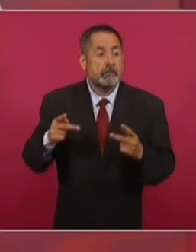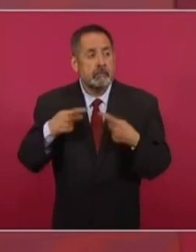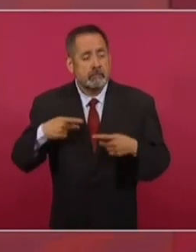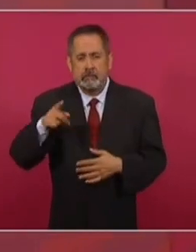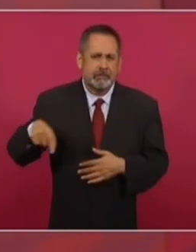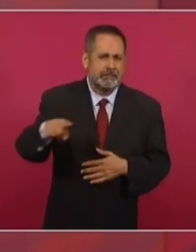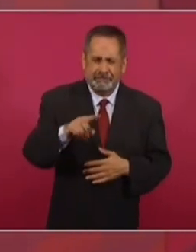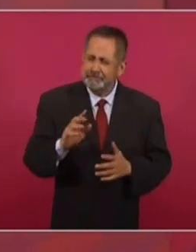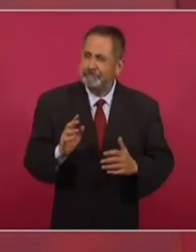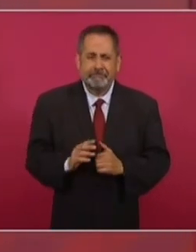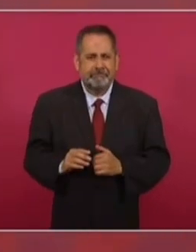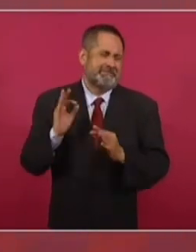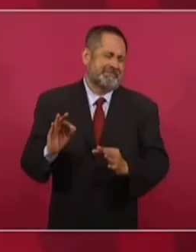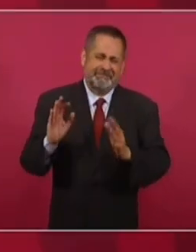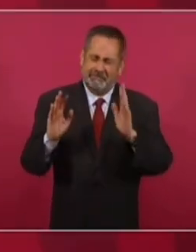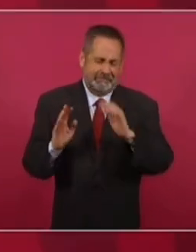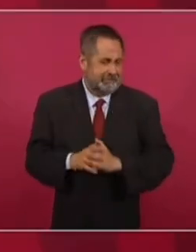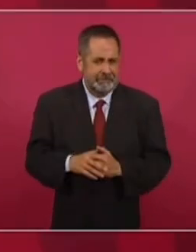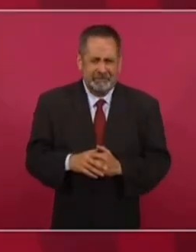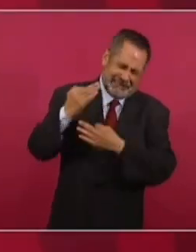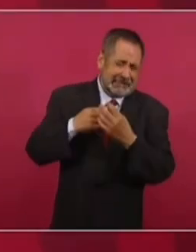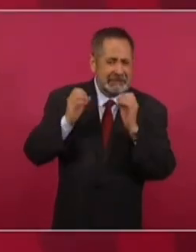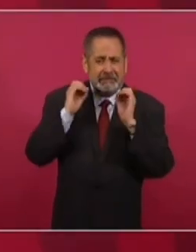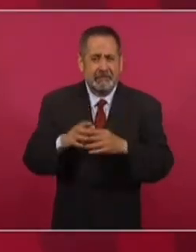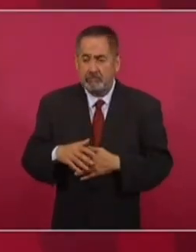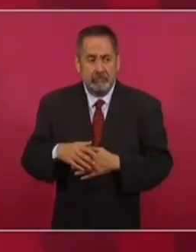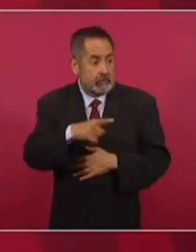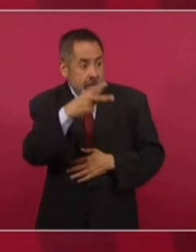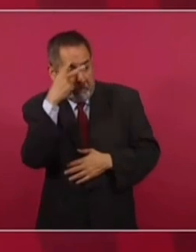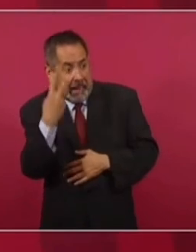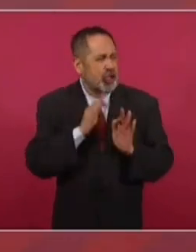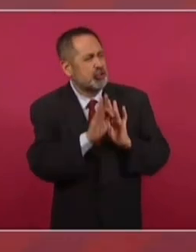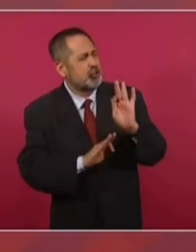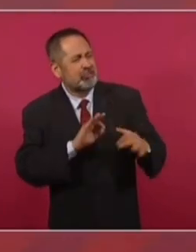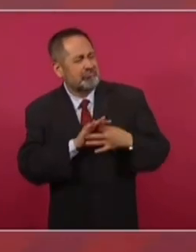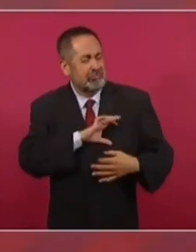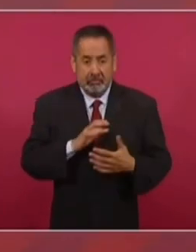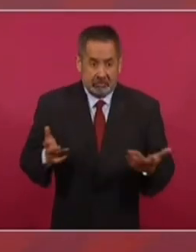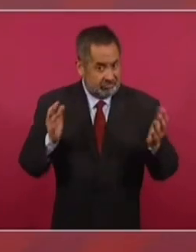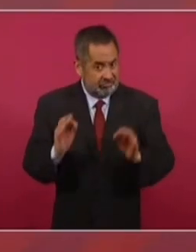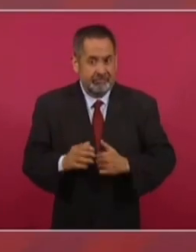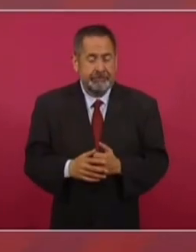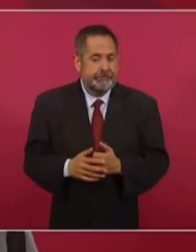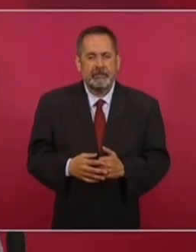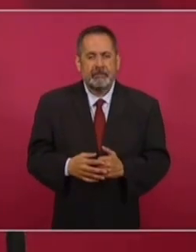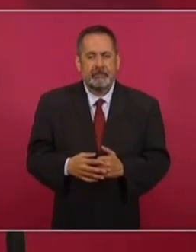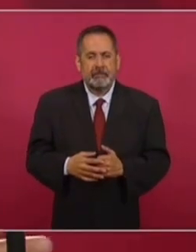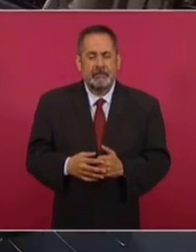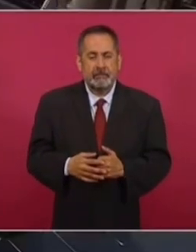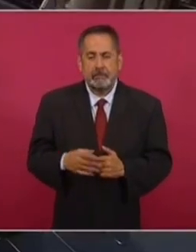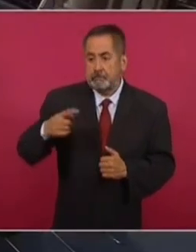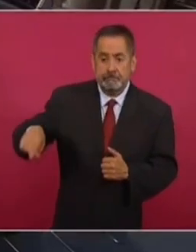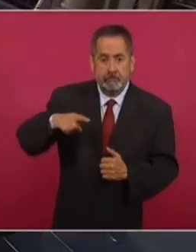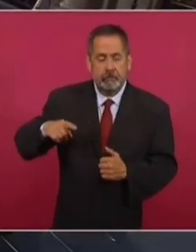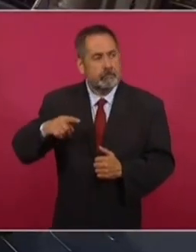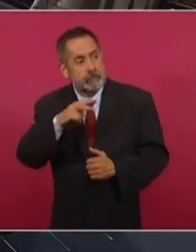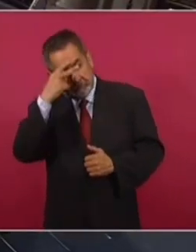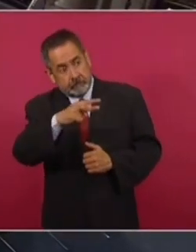gente nos trató de maravilla por ser mexicanos. Ya están